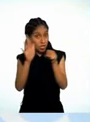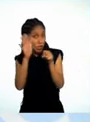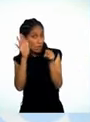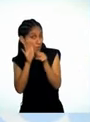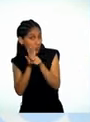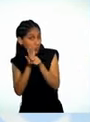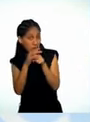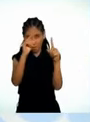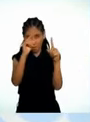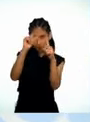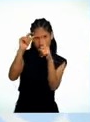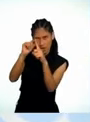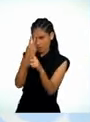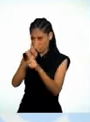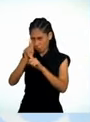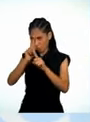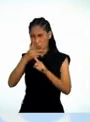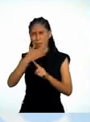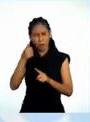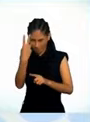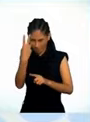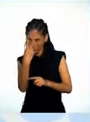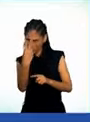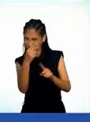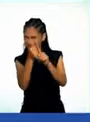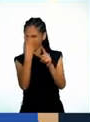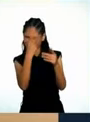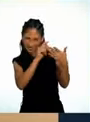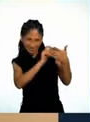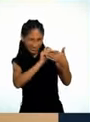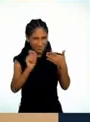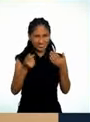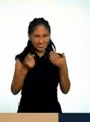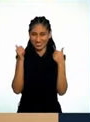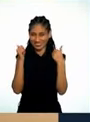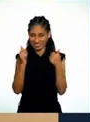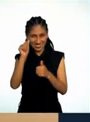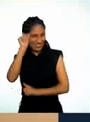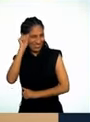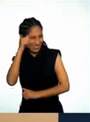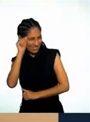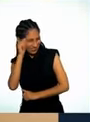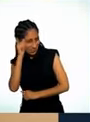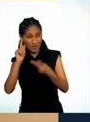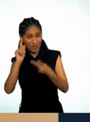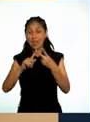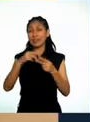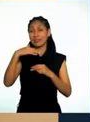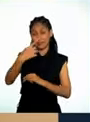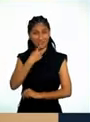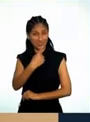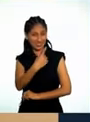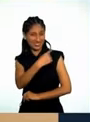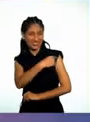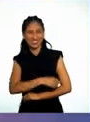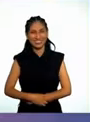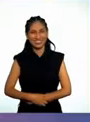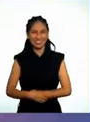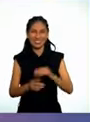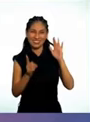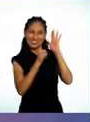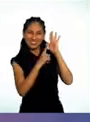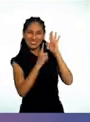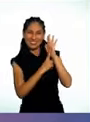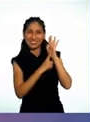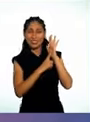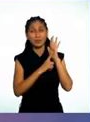algunas letras veamos cómo te va esta vez and saints señor